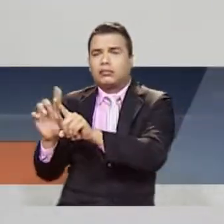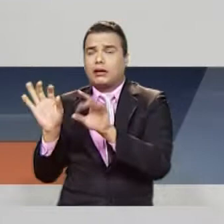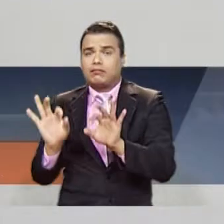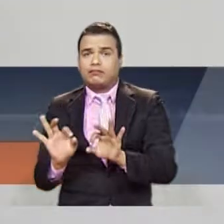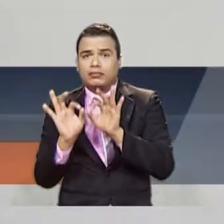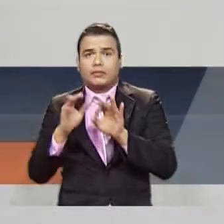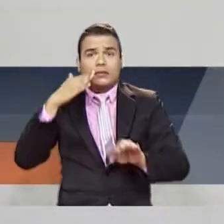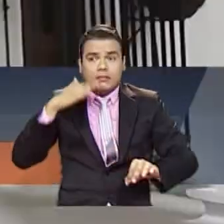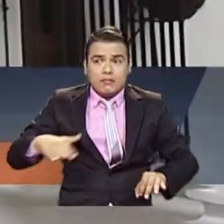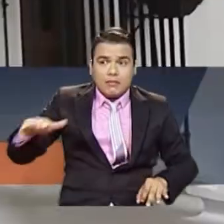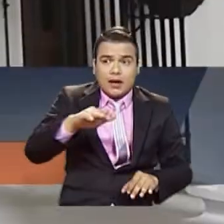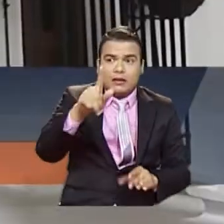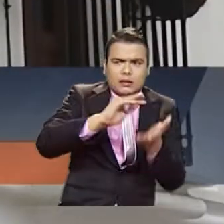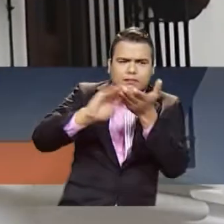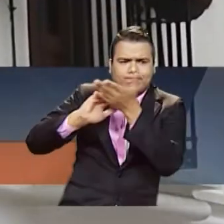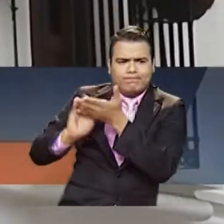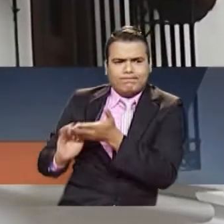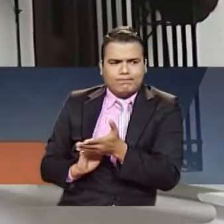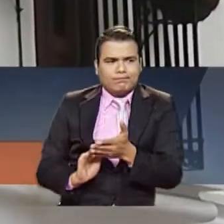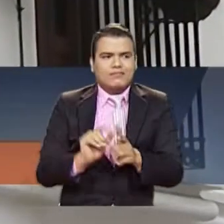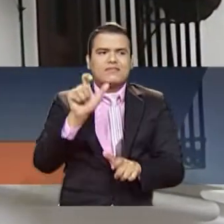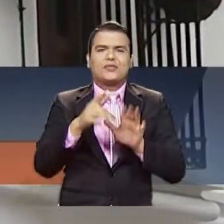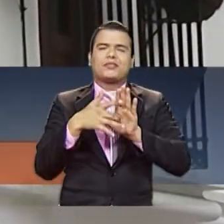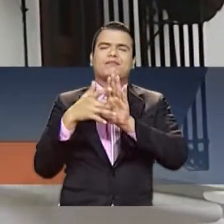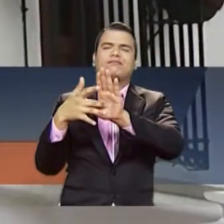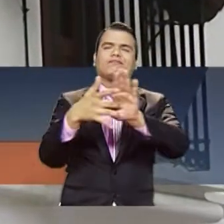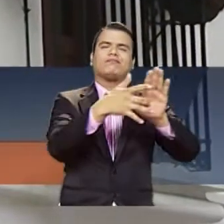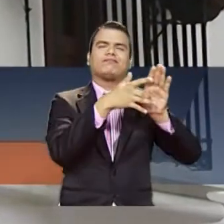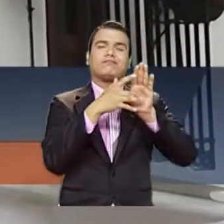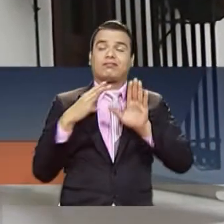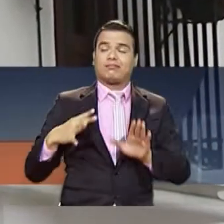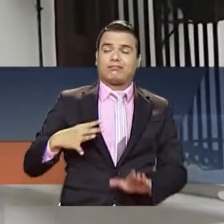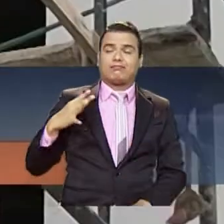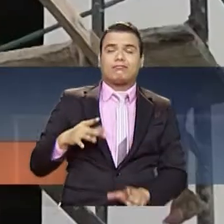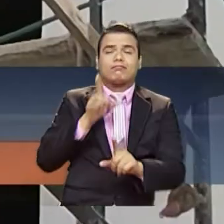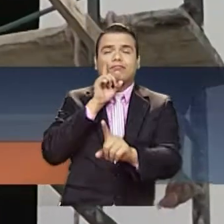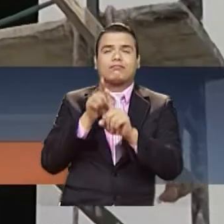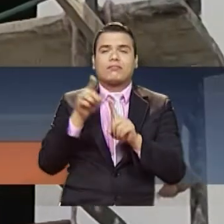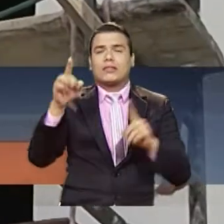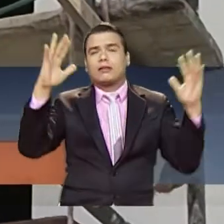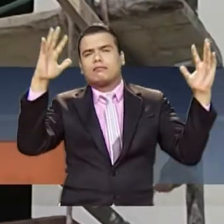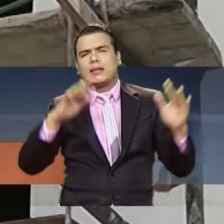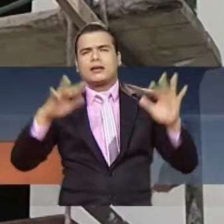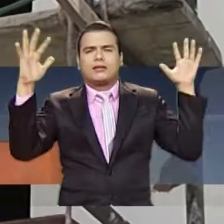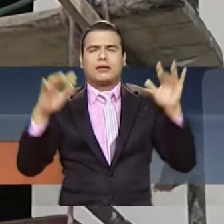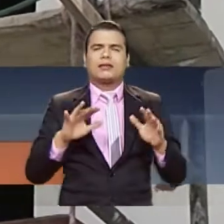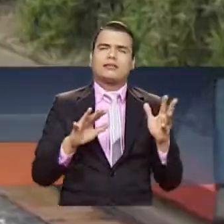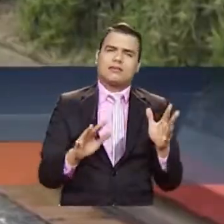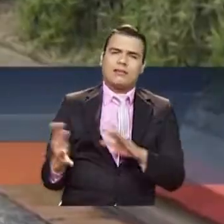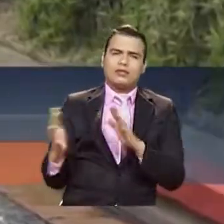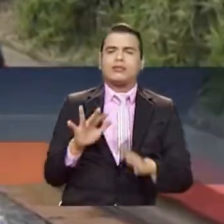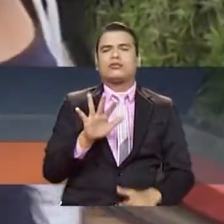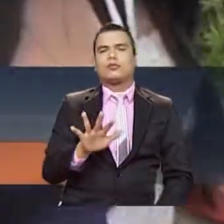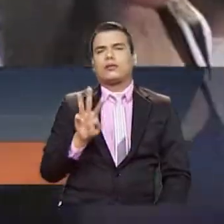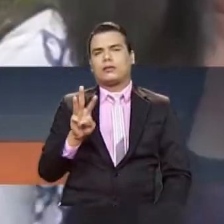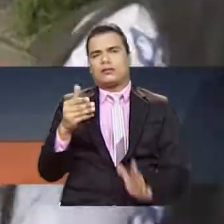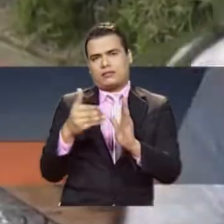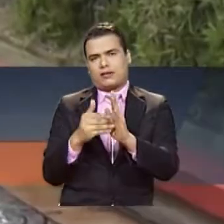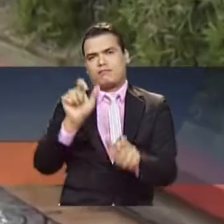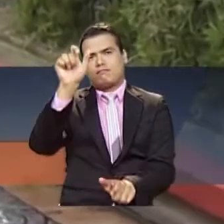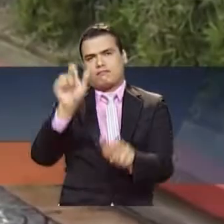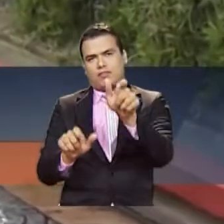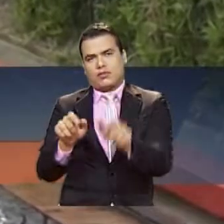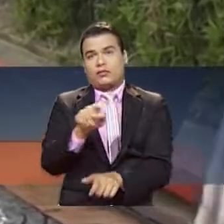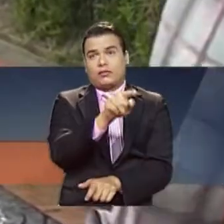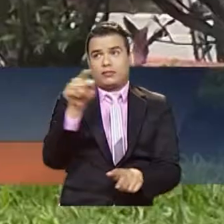embellecimiento del Parque Caldas, los ciudadanos lucen sus mejores galas para esperar a más de 53 mil turistas. Pero también la Secretaría General